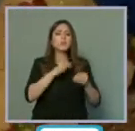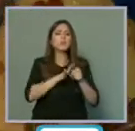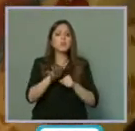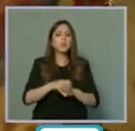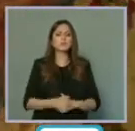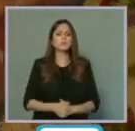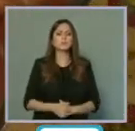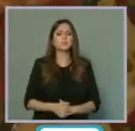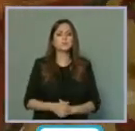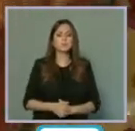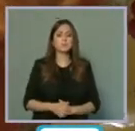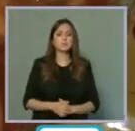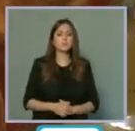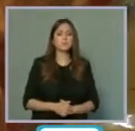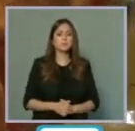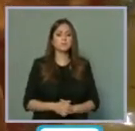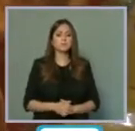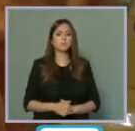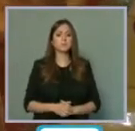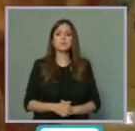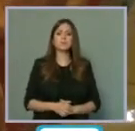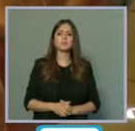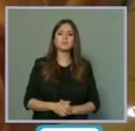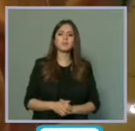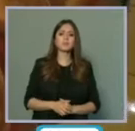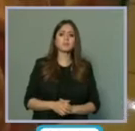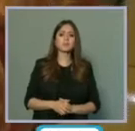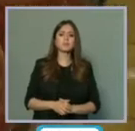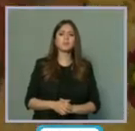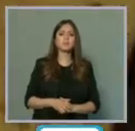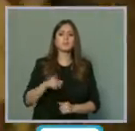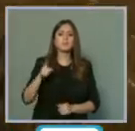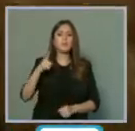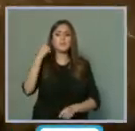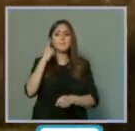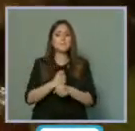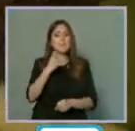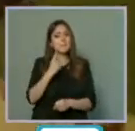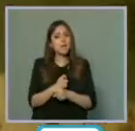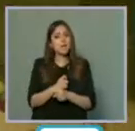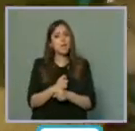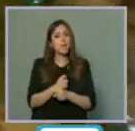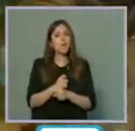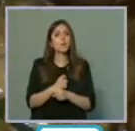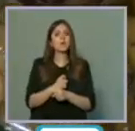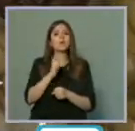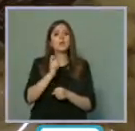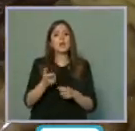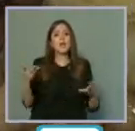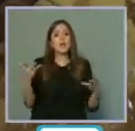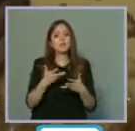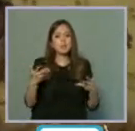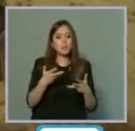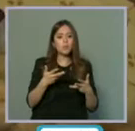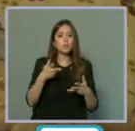son? Es tercer variante. Este primero hacemos kefir,